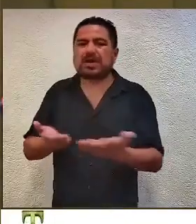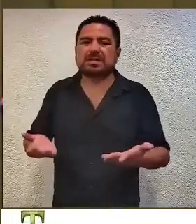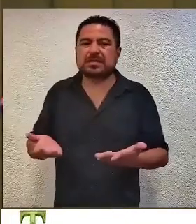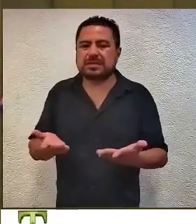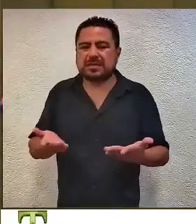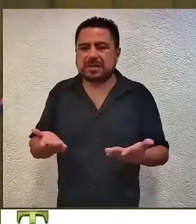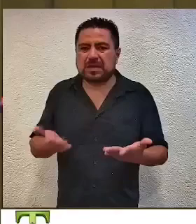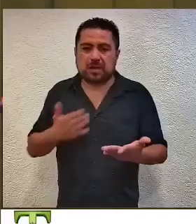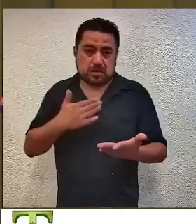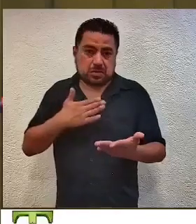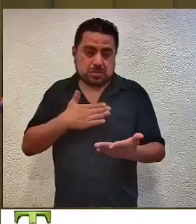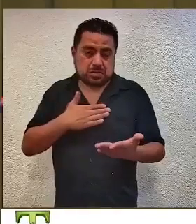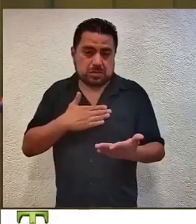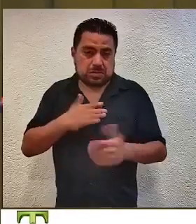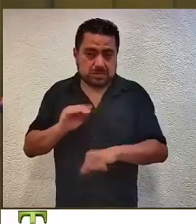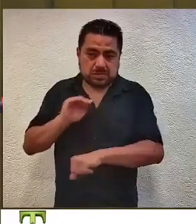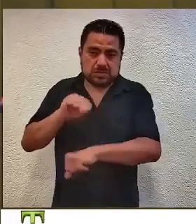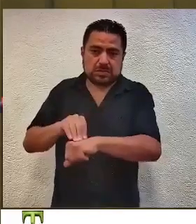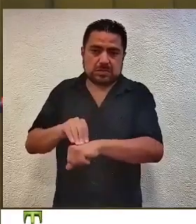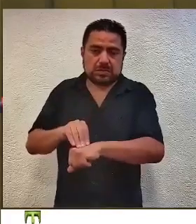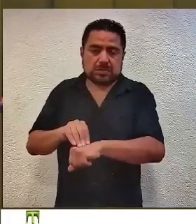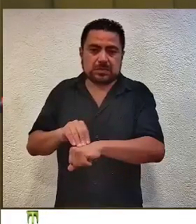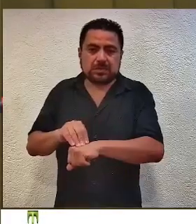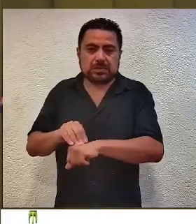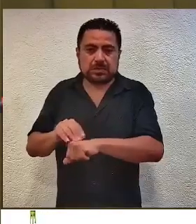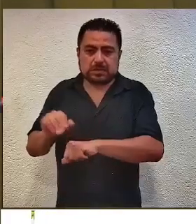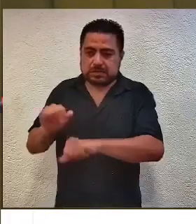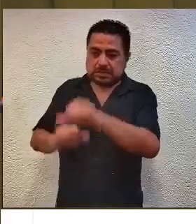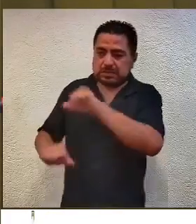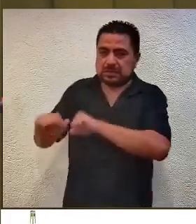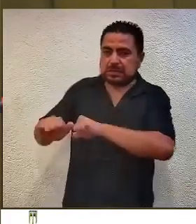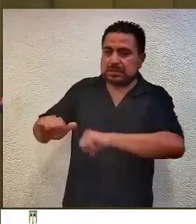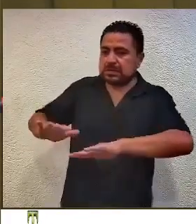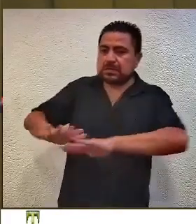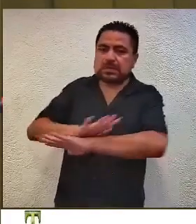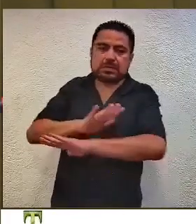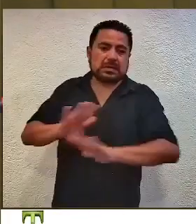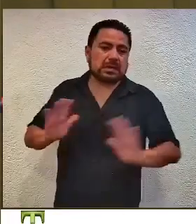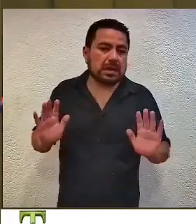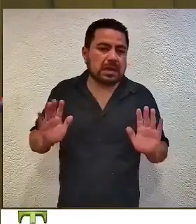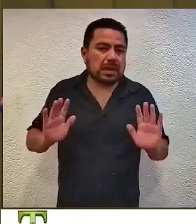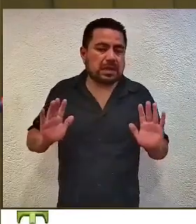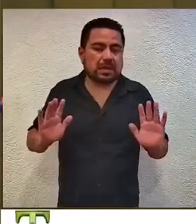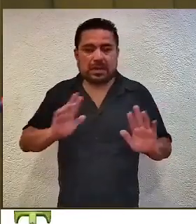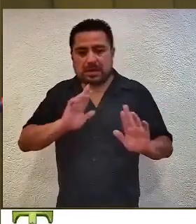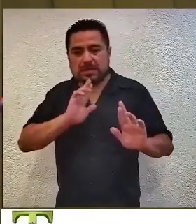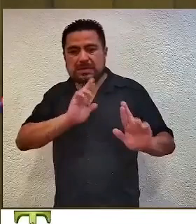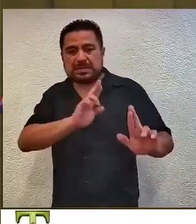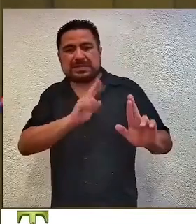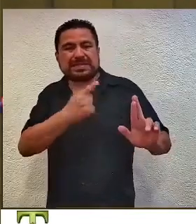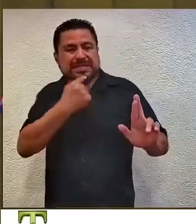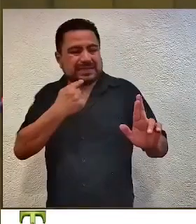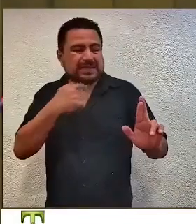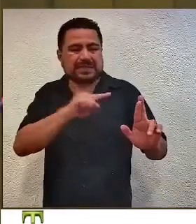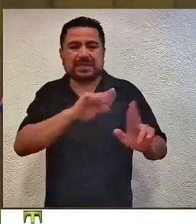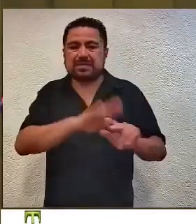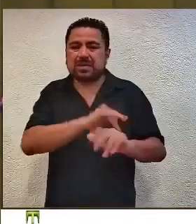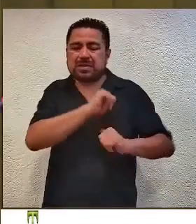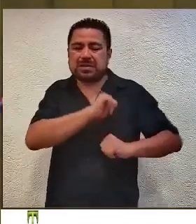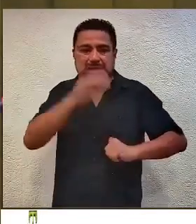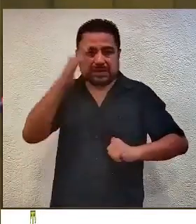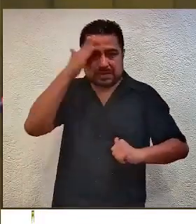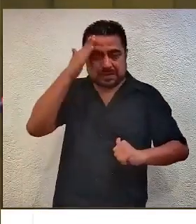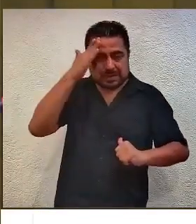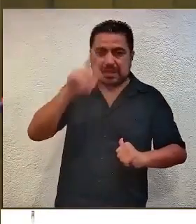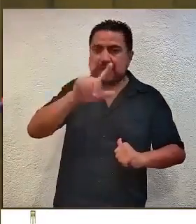que propongo es revocar esta resolución impugnada por los actores